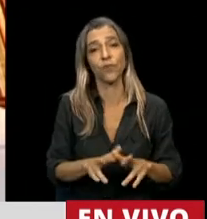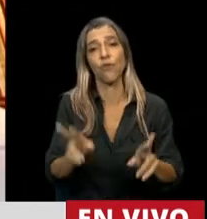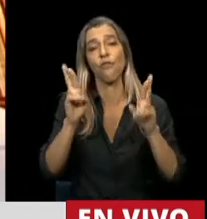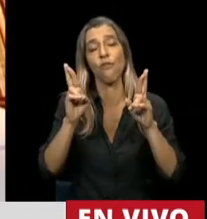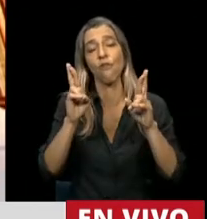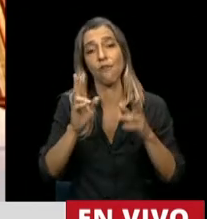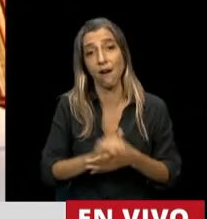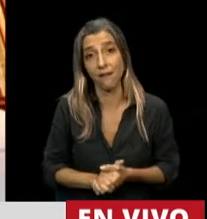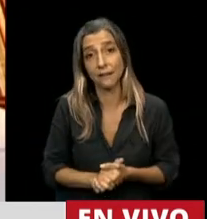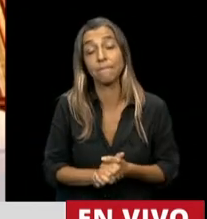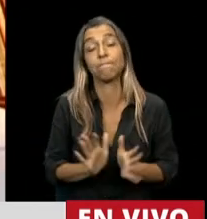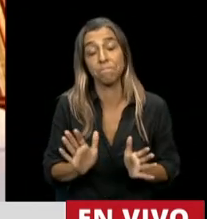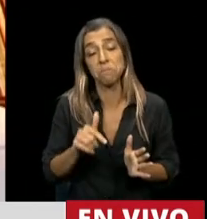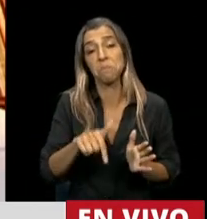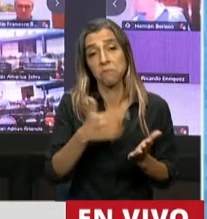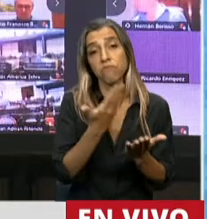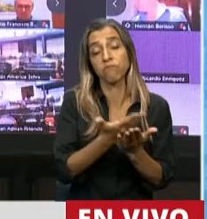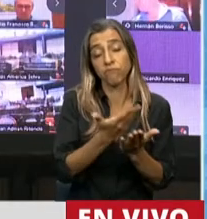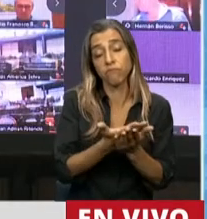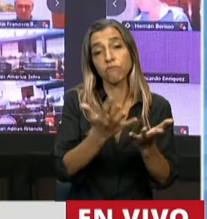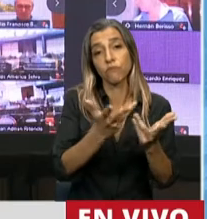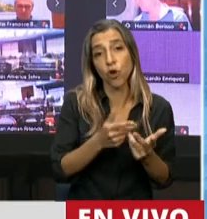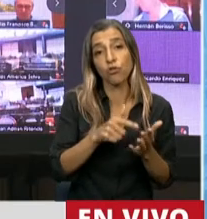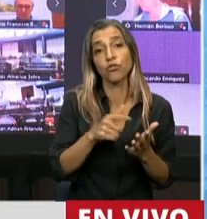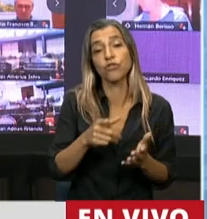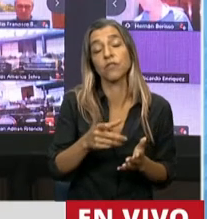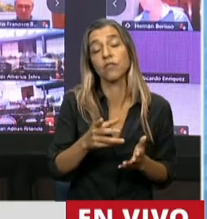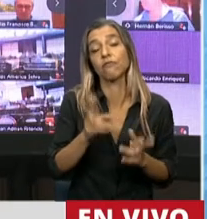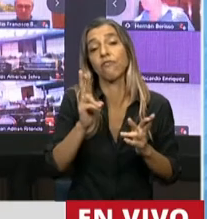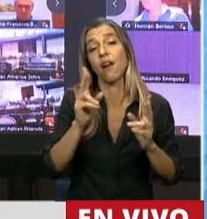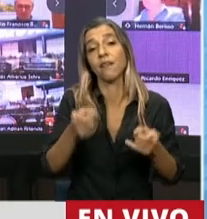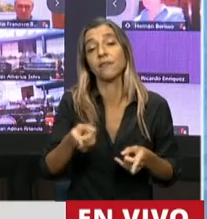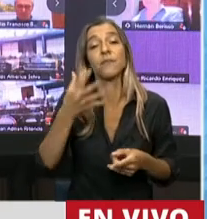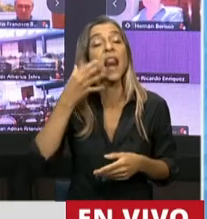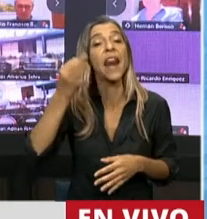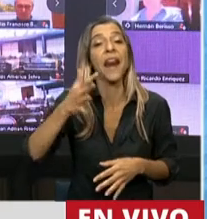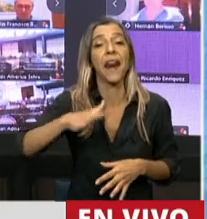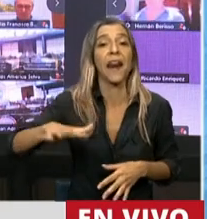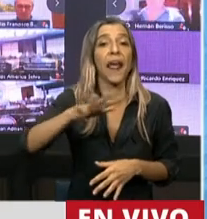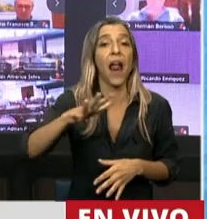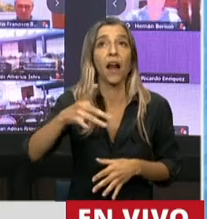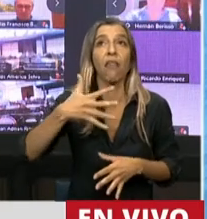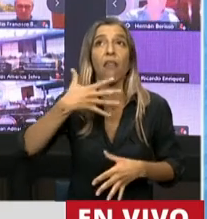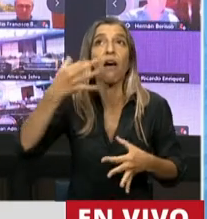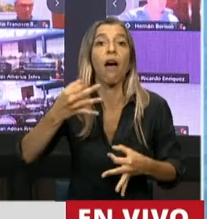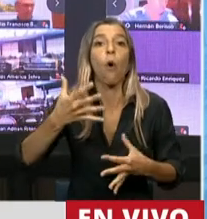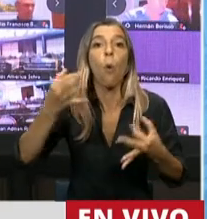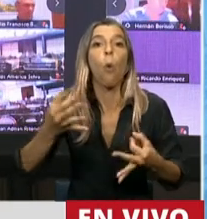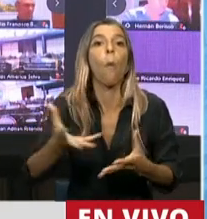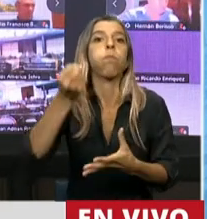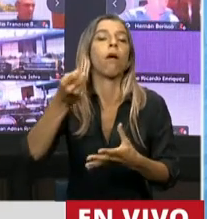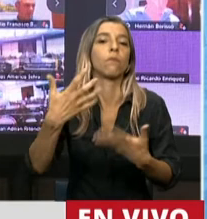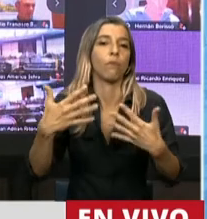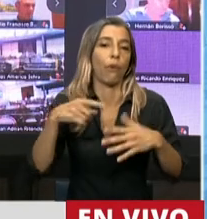puesta en proyectos de carácter simbólico transformaran la realidad, pero la realidad es muy tozuda, señor presidente. Cada vez